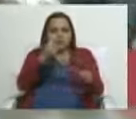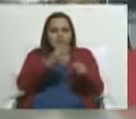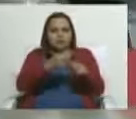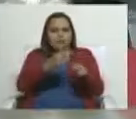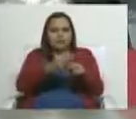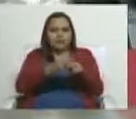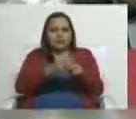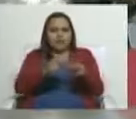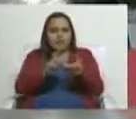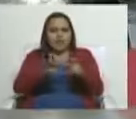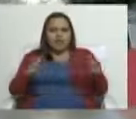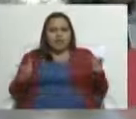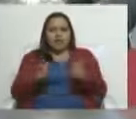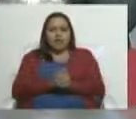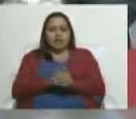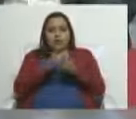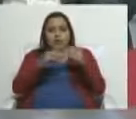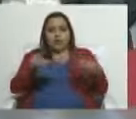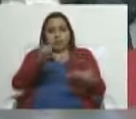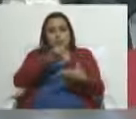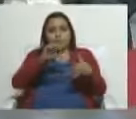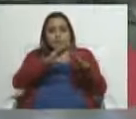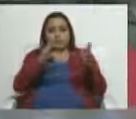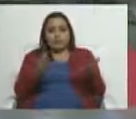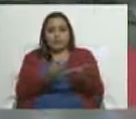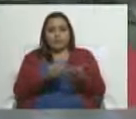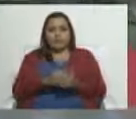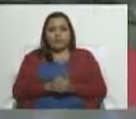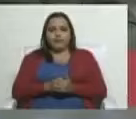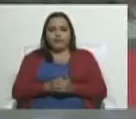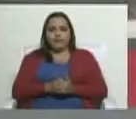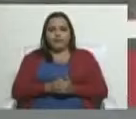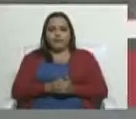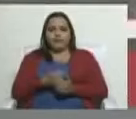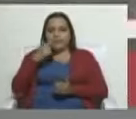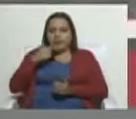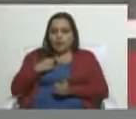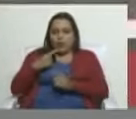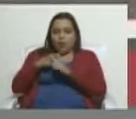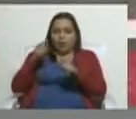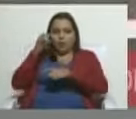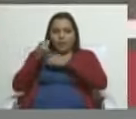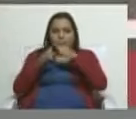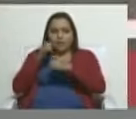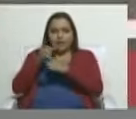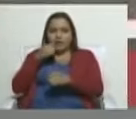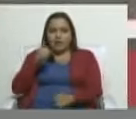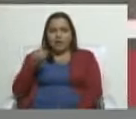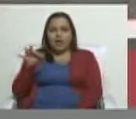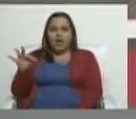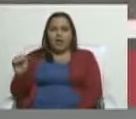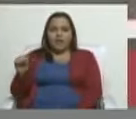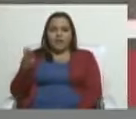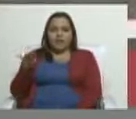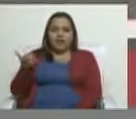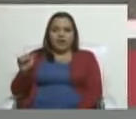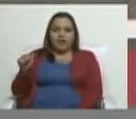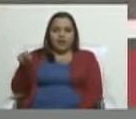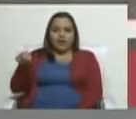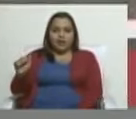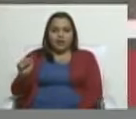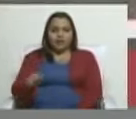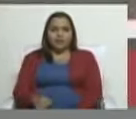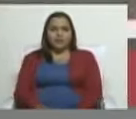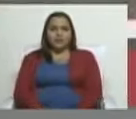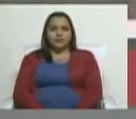peligroso en general en toda América Latina y el mundo. Me están diciendo que llegó otro material en bruto de Fabián Ibarra de la Asamblea Nacional con la sesión de hoy